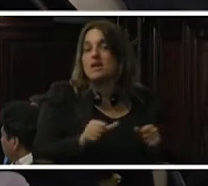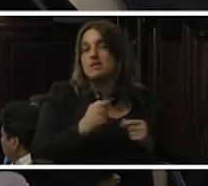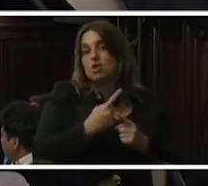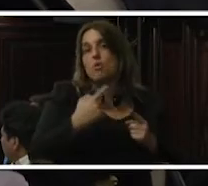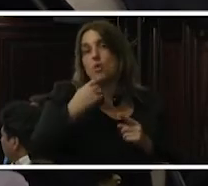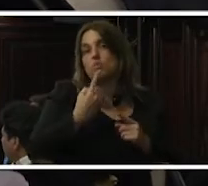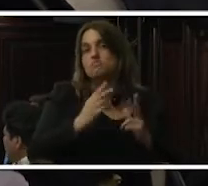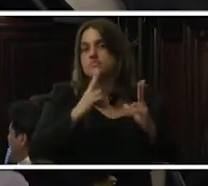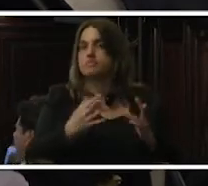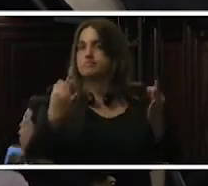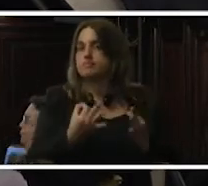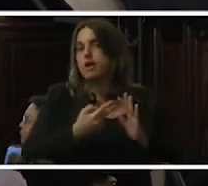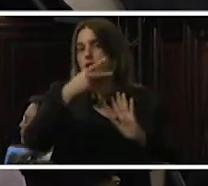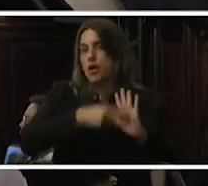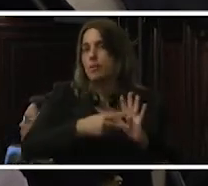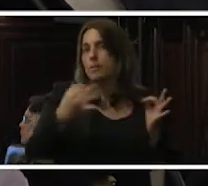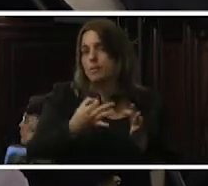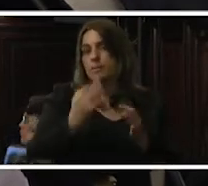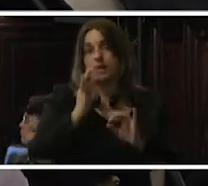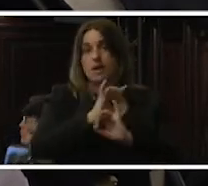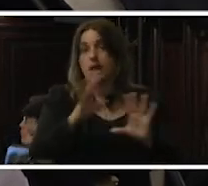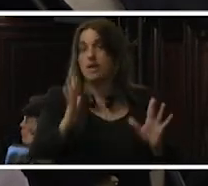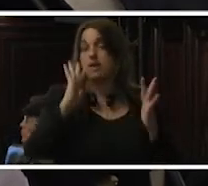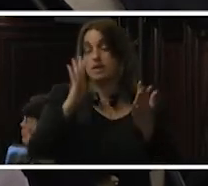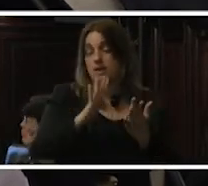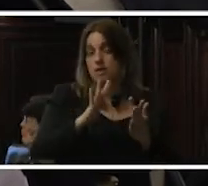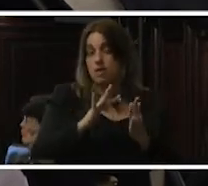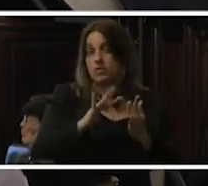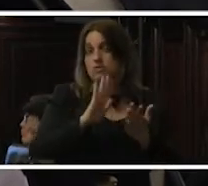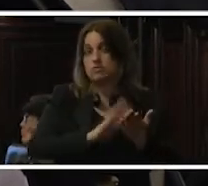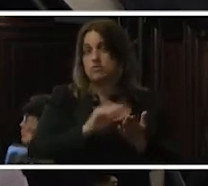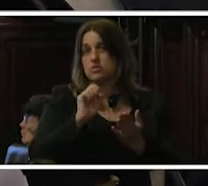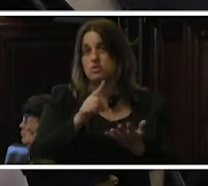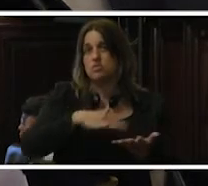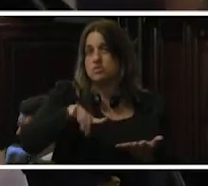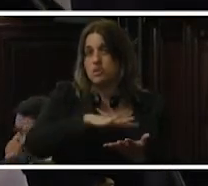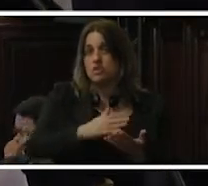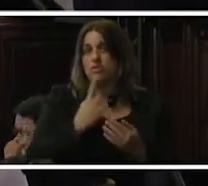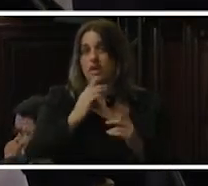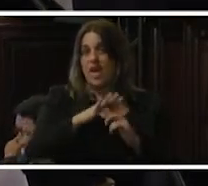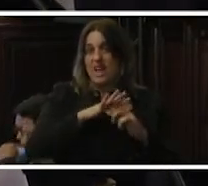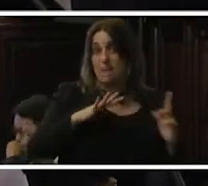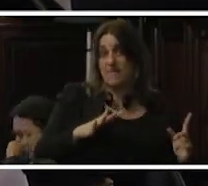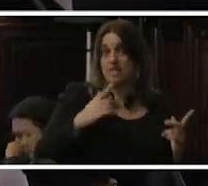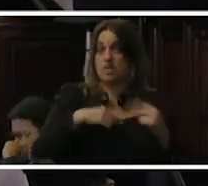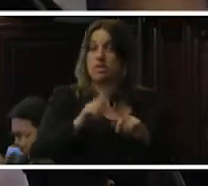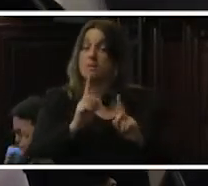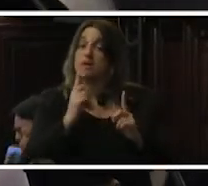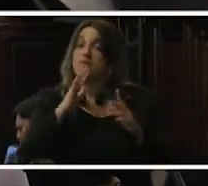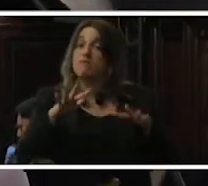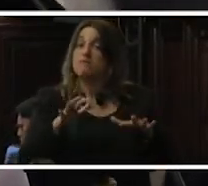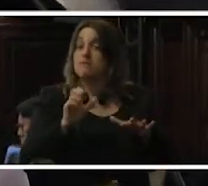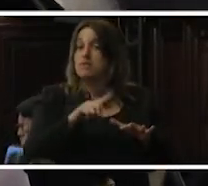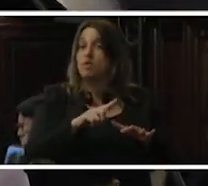la prevención y contingencia de contactos con población ayoreo totoyoso en situación de aislamiento y al diseño e implementación de